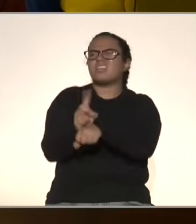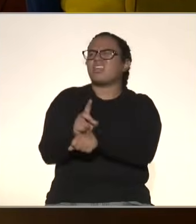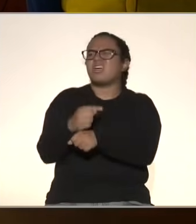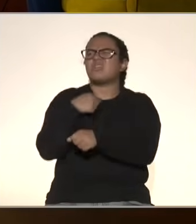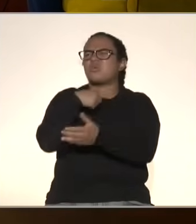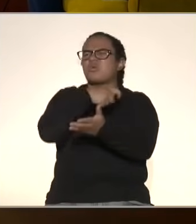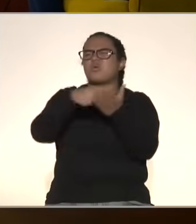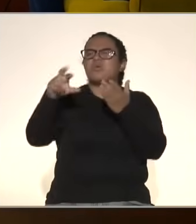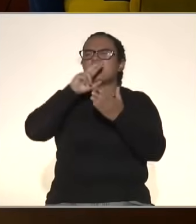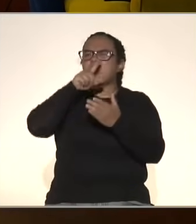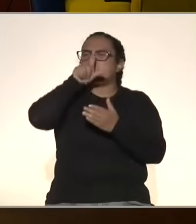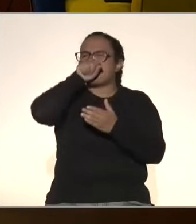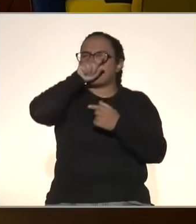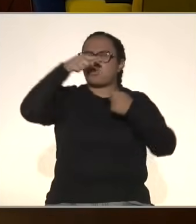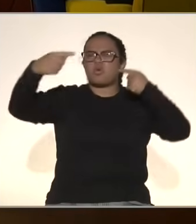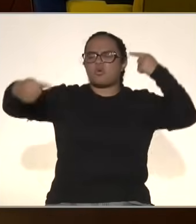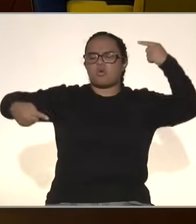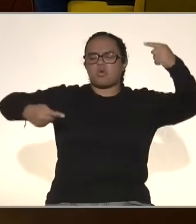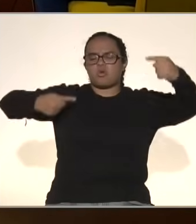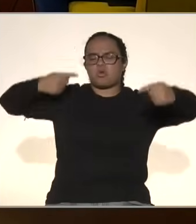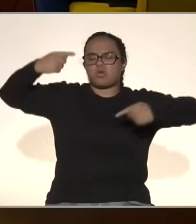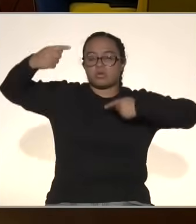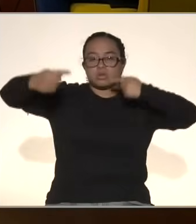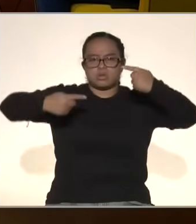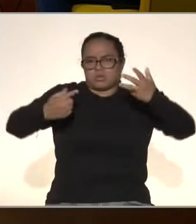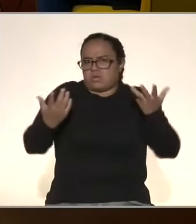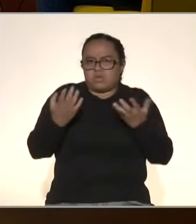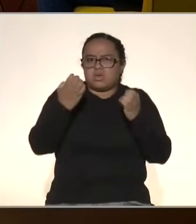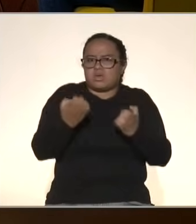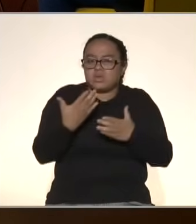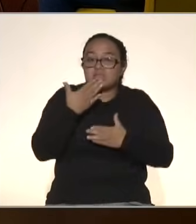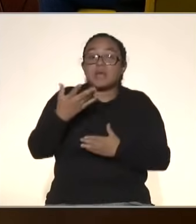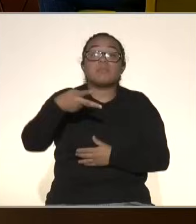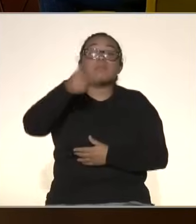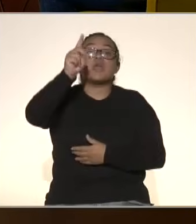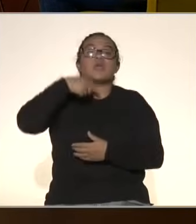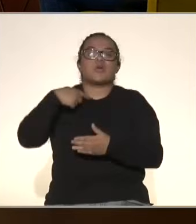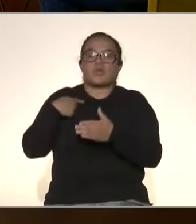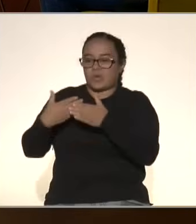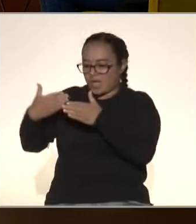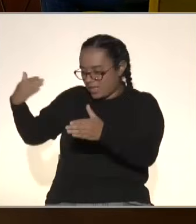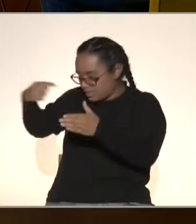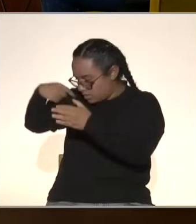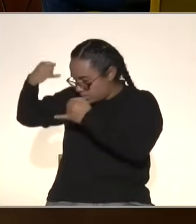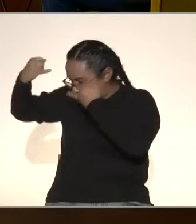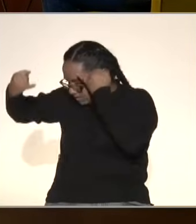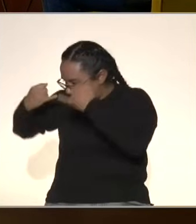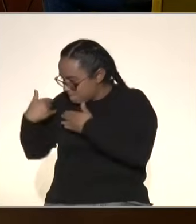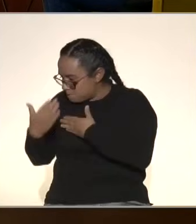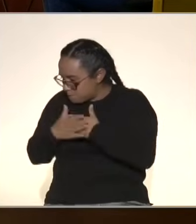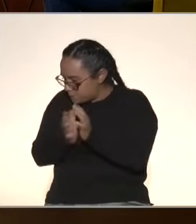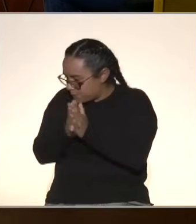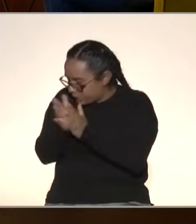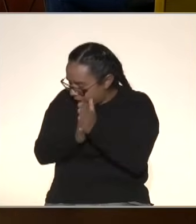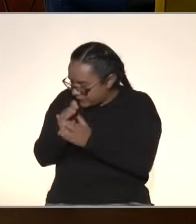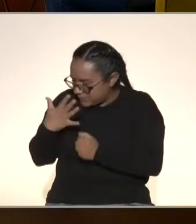pollo rostizado, ¿no? Y se vale. Pero yo llegué esperando mis romeritos, ¿no? Y entonces,